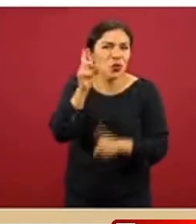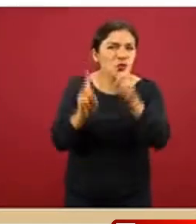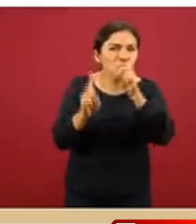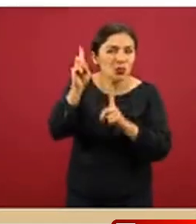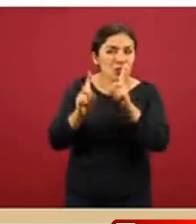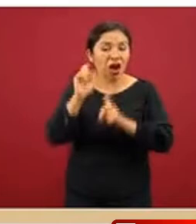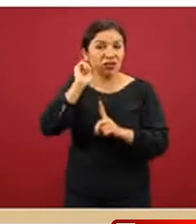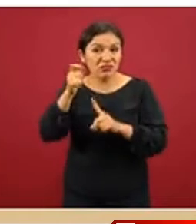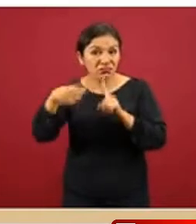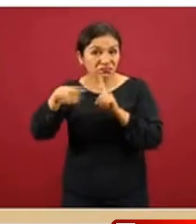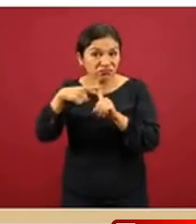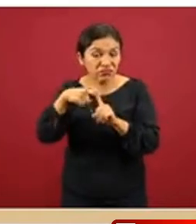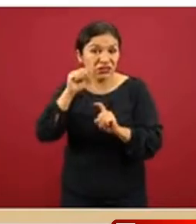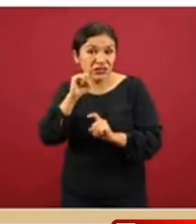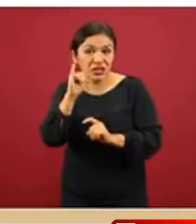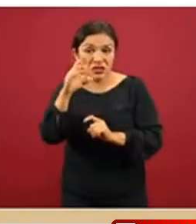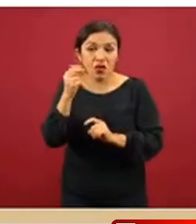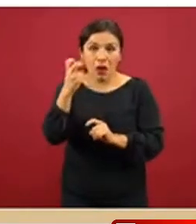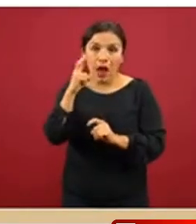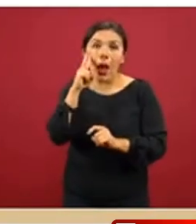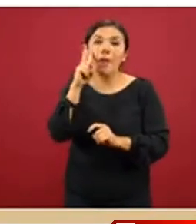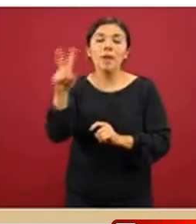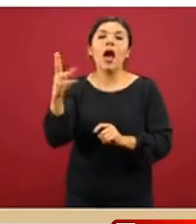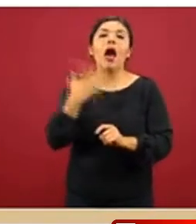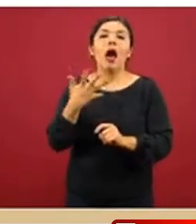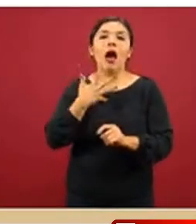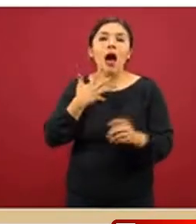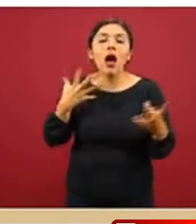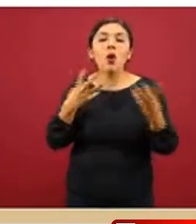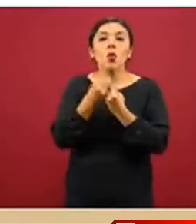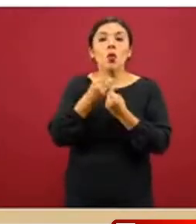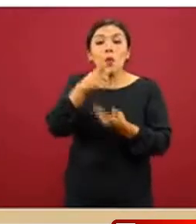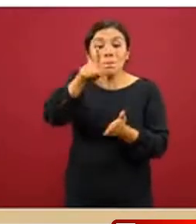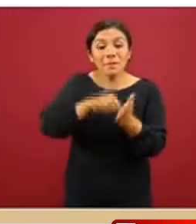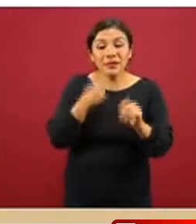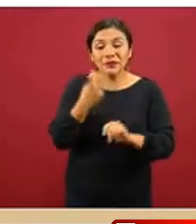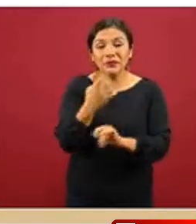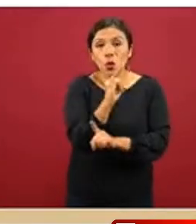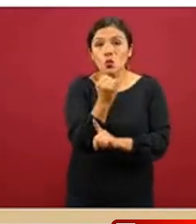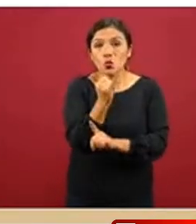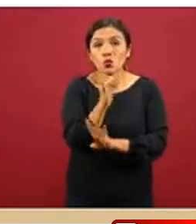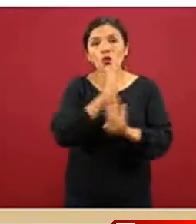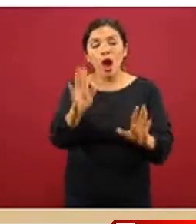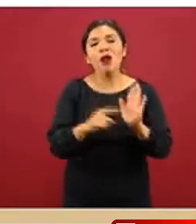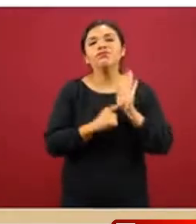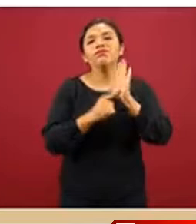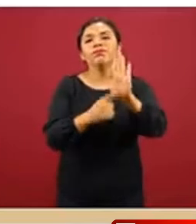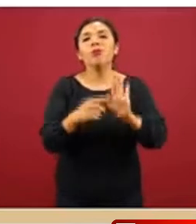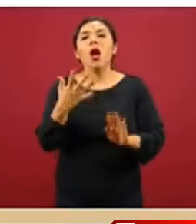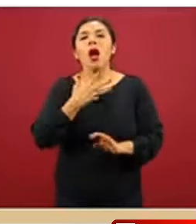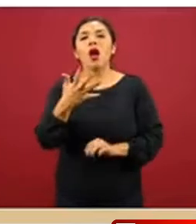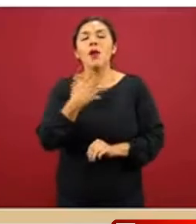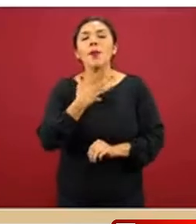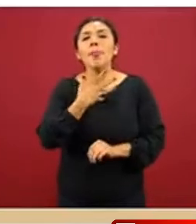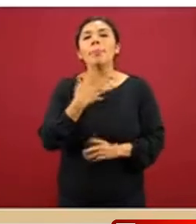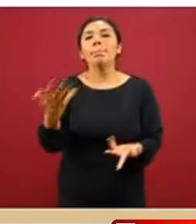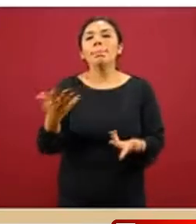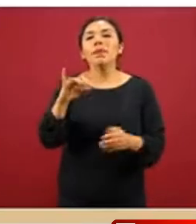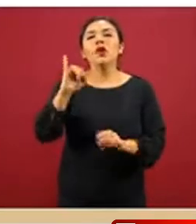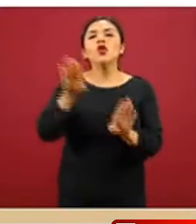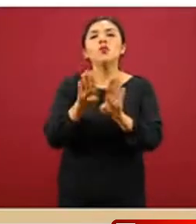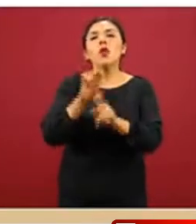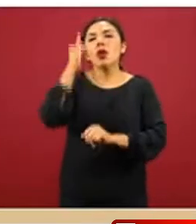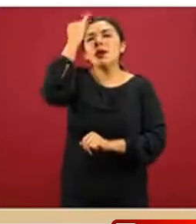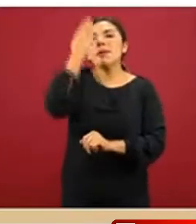positividad, y es donde estábamos viendo prácticamente durante el mes de junio la presentación ya de una imagen